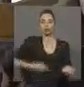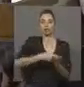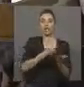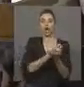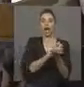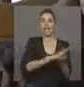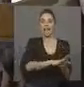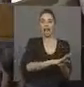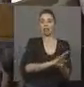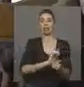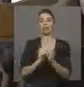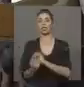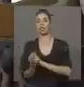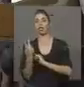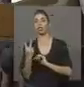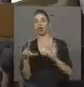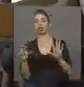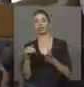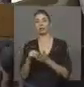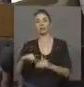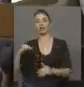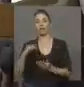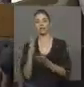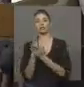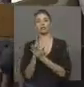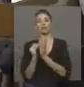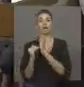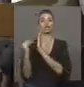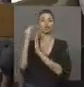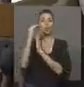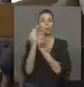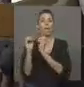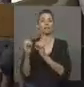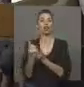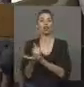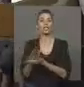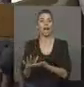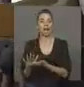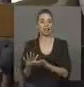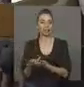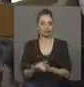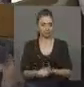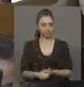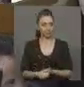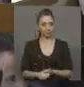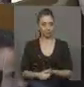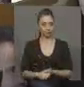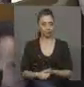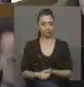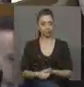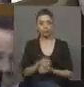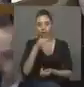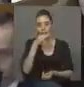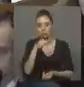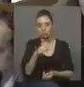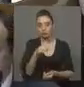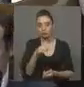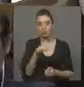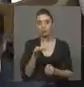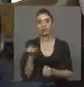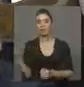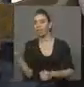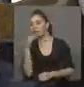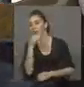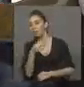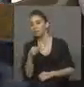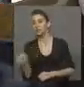gratuitamente y que haya 280.000 jóvenes en la educación superior gratuitamente. Y decir que se está discriminando a los